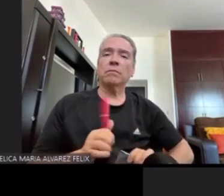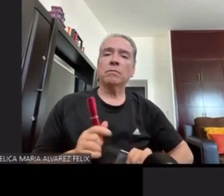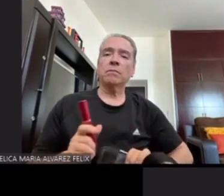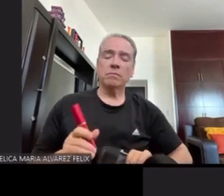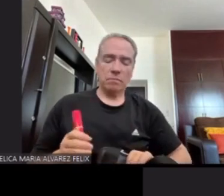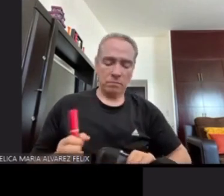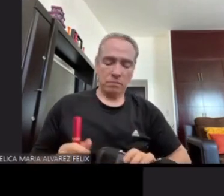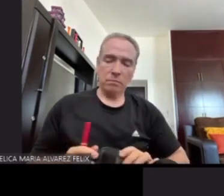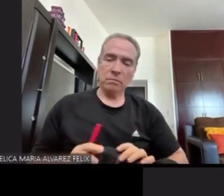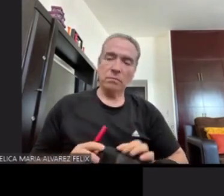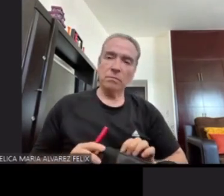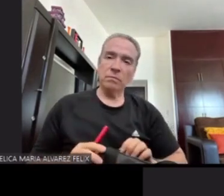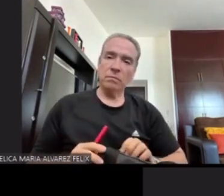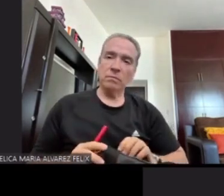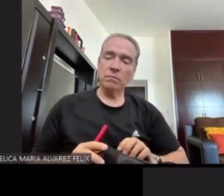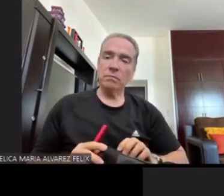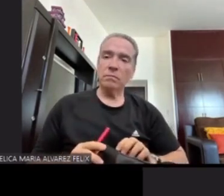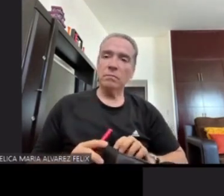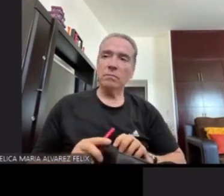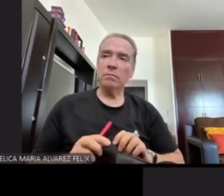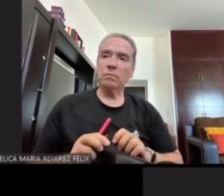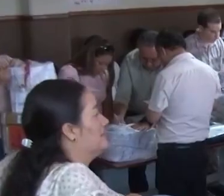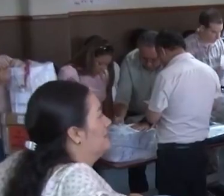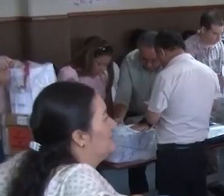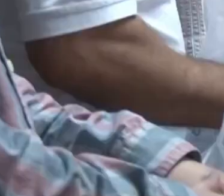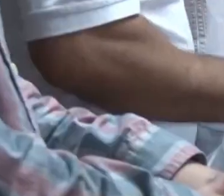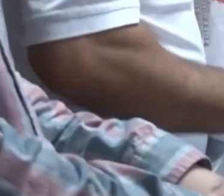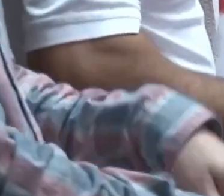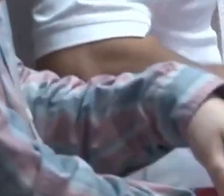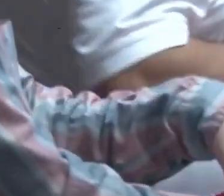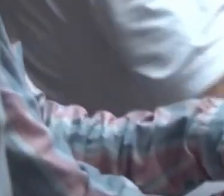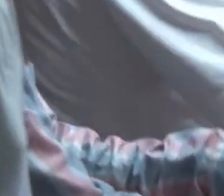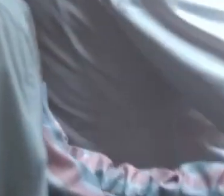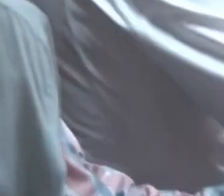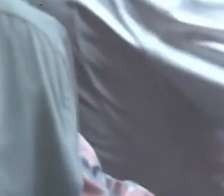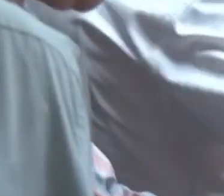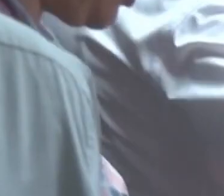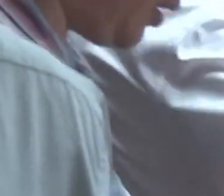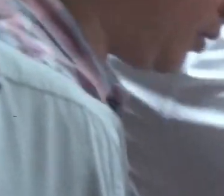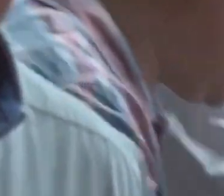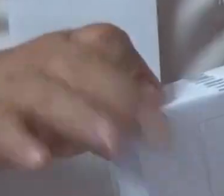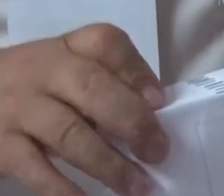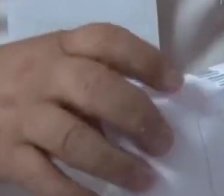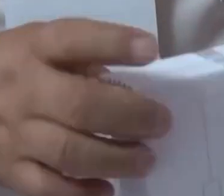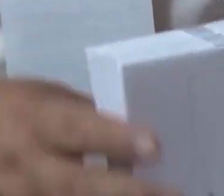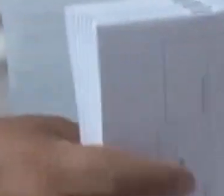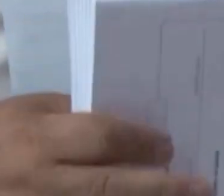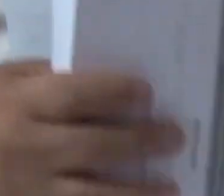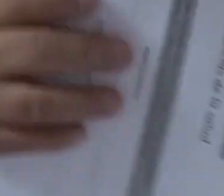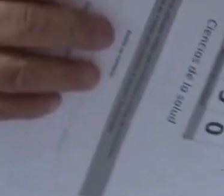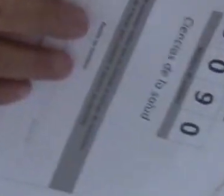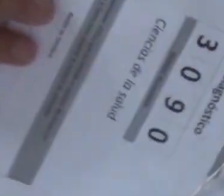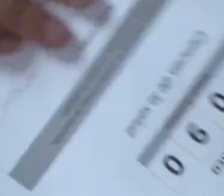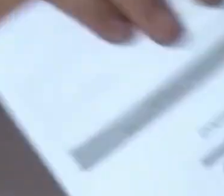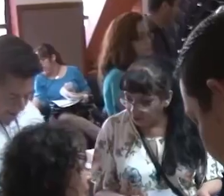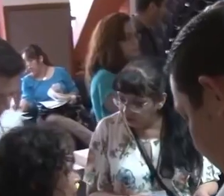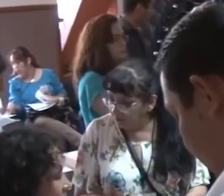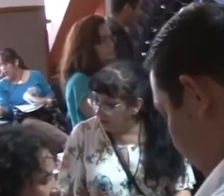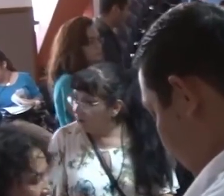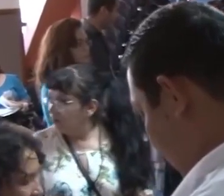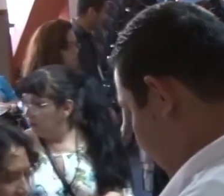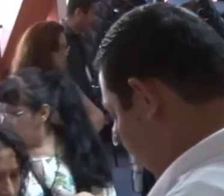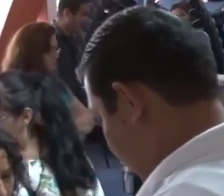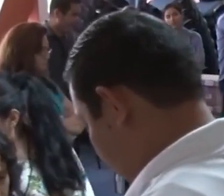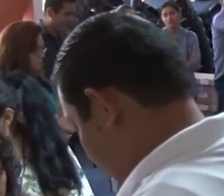El rector de la Universidad Autónoma de Sinaloa, Dr. Fanilogio Guerraliera, informó que la aplicación del examen Ceneval para la admisión al ciclo escolar 2020